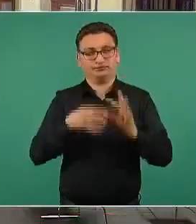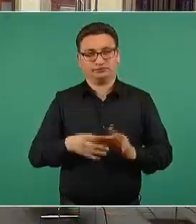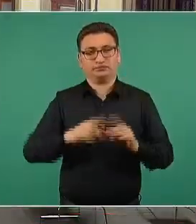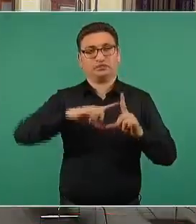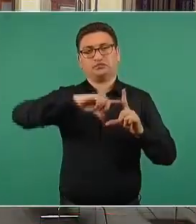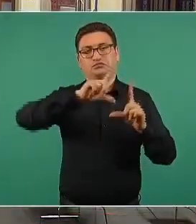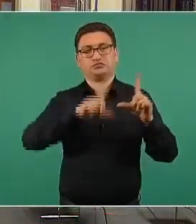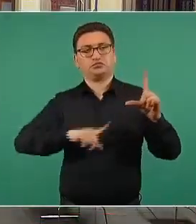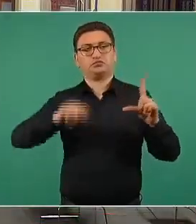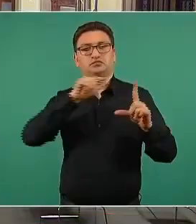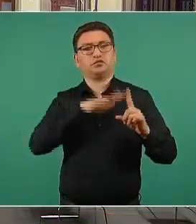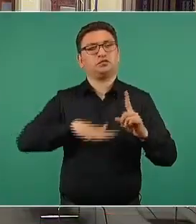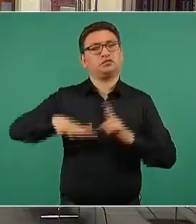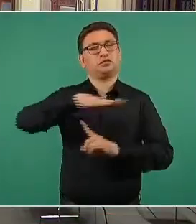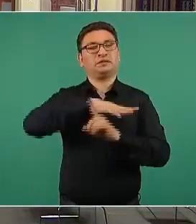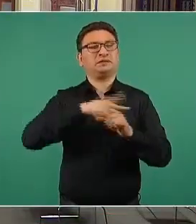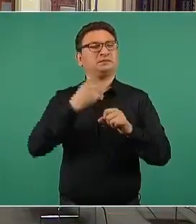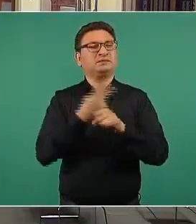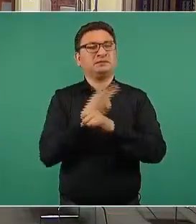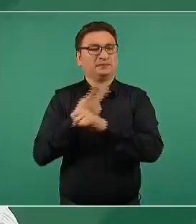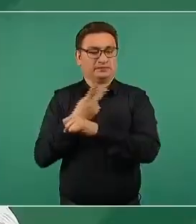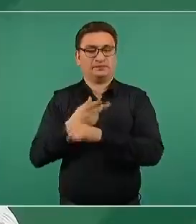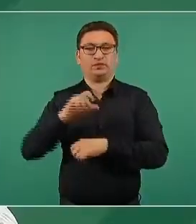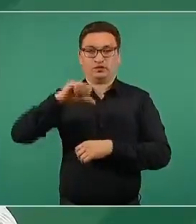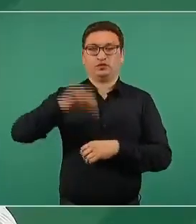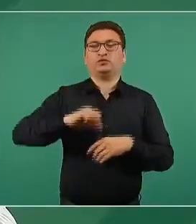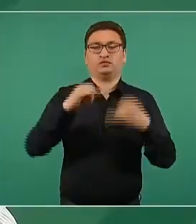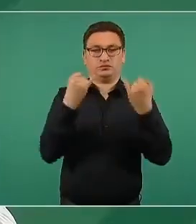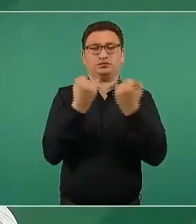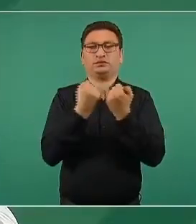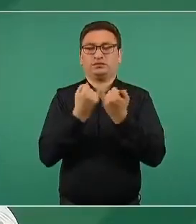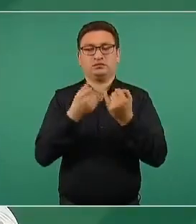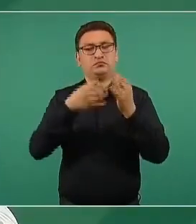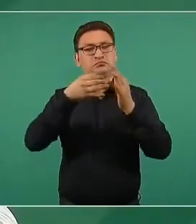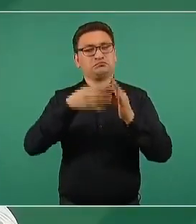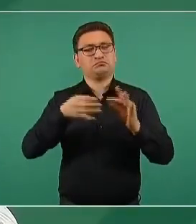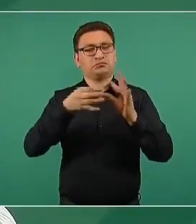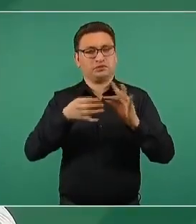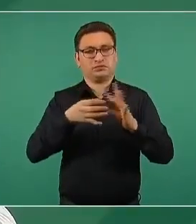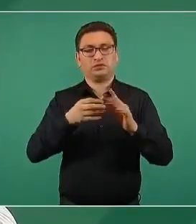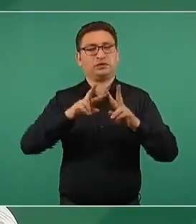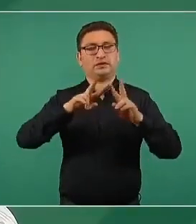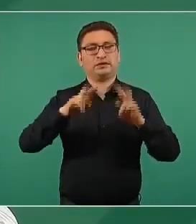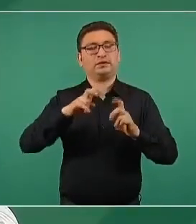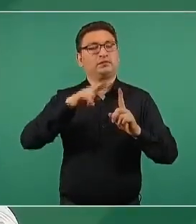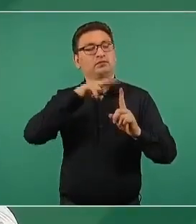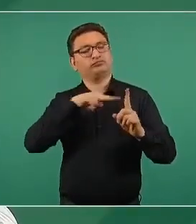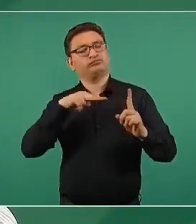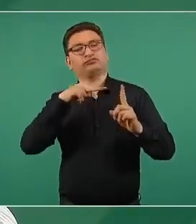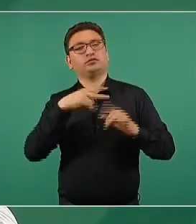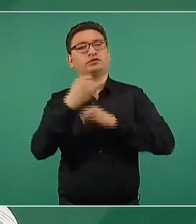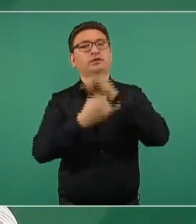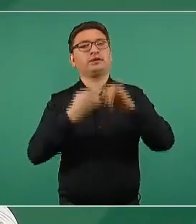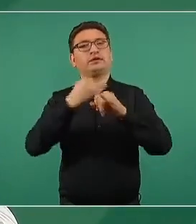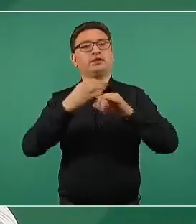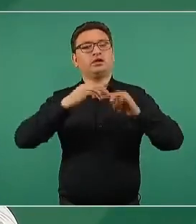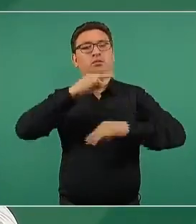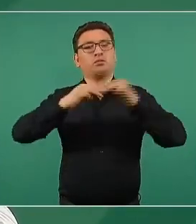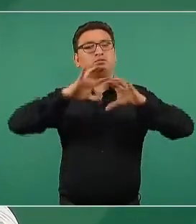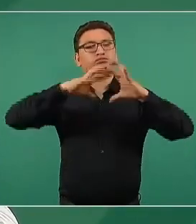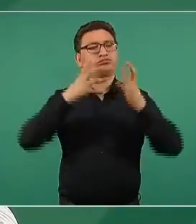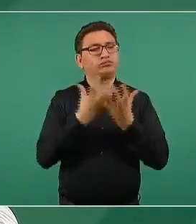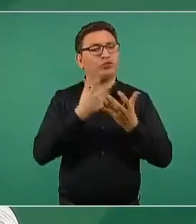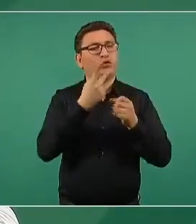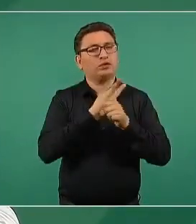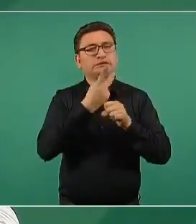nacional, ¿no? Y el día de hoy también brindaremos un poco de la perspectiva internacional de lo que está ocurriendo alrededor del mundo